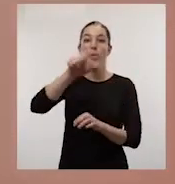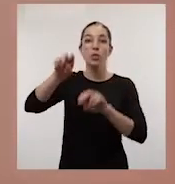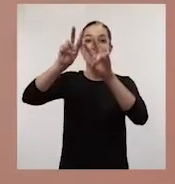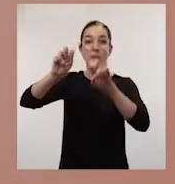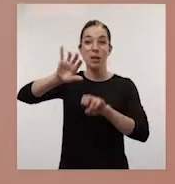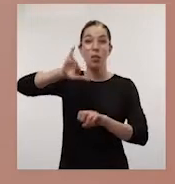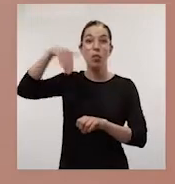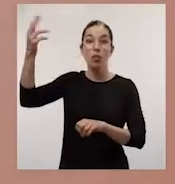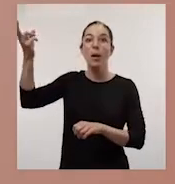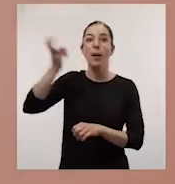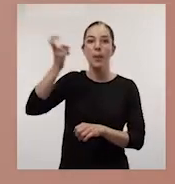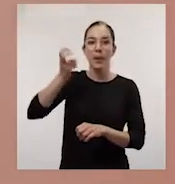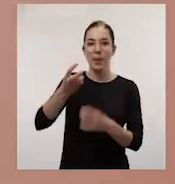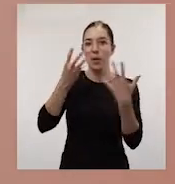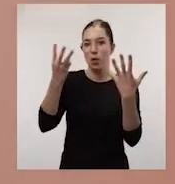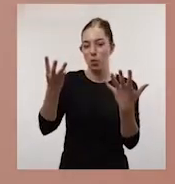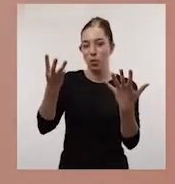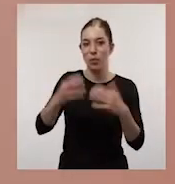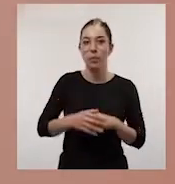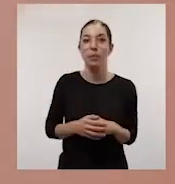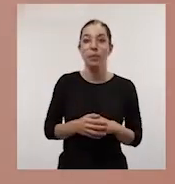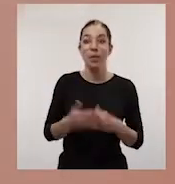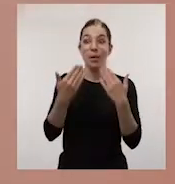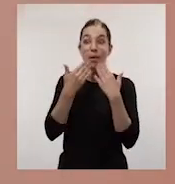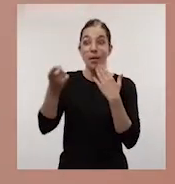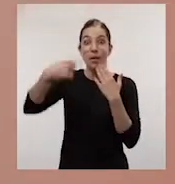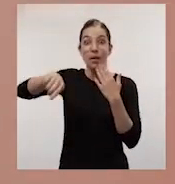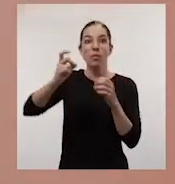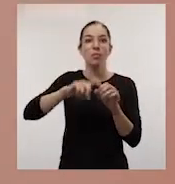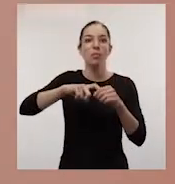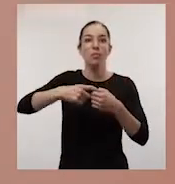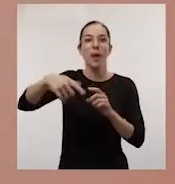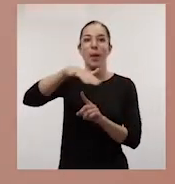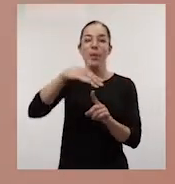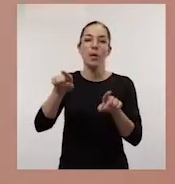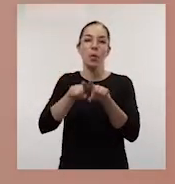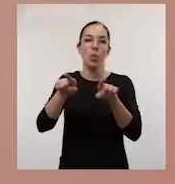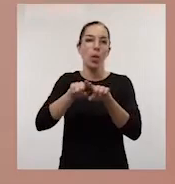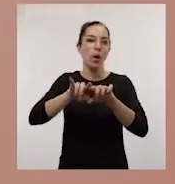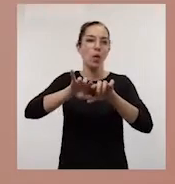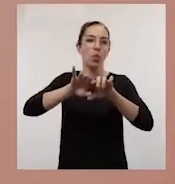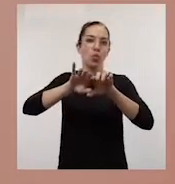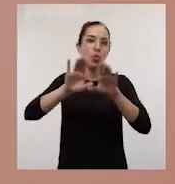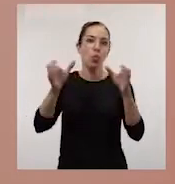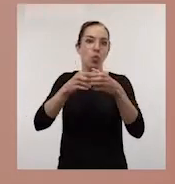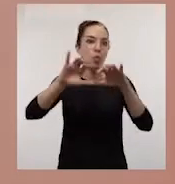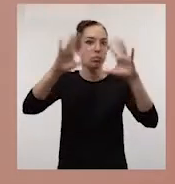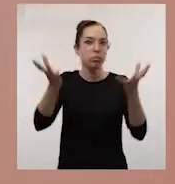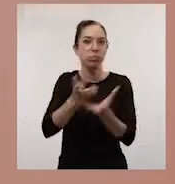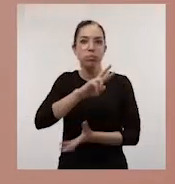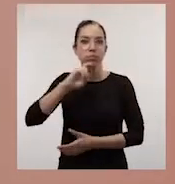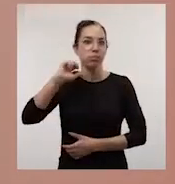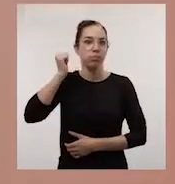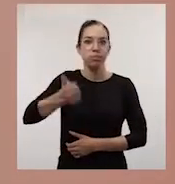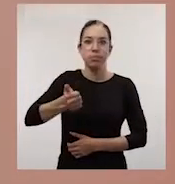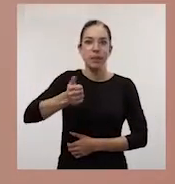la suerte de contar con 8 investigadores internacionales de distintas partes del mundo gracias a esto nuestro ambiente es el de un grupo internacional enriquecedor